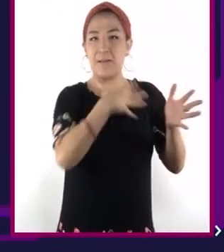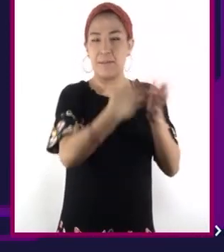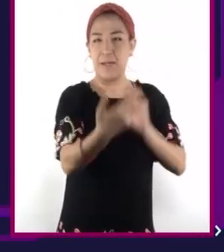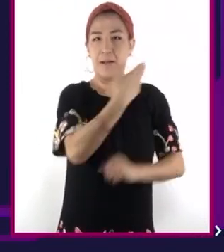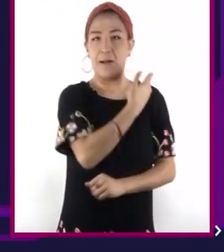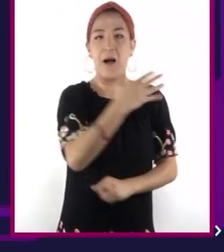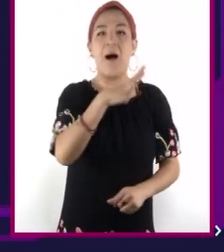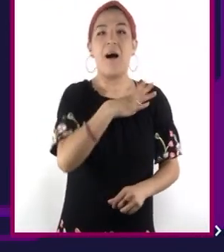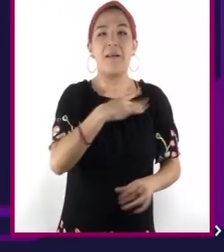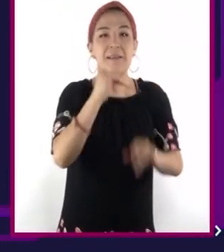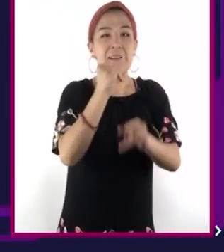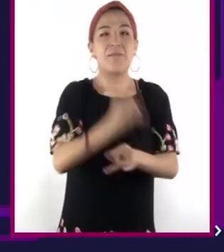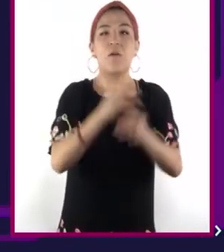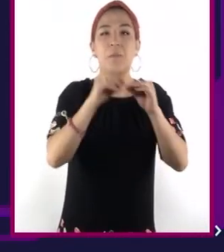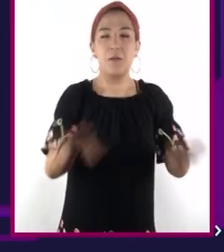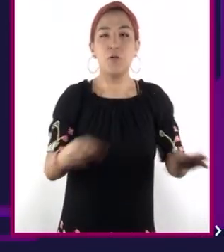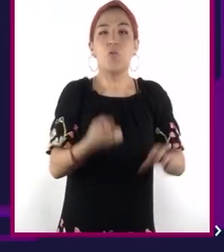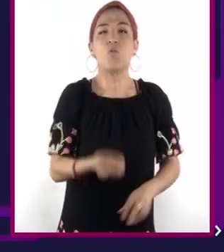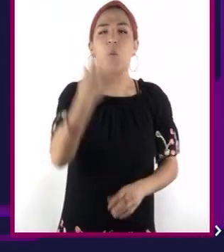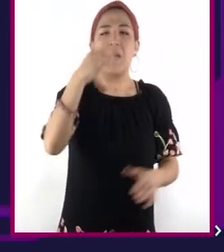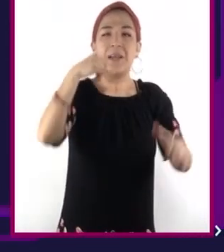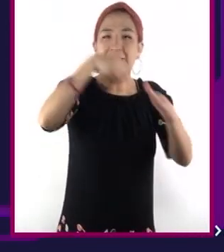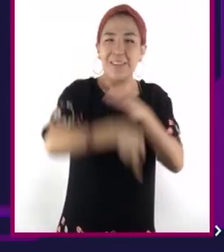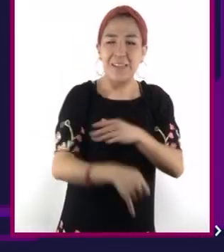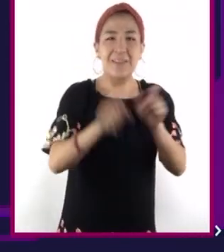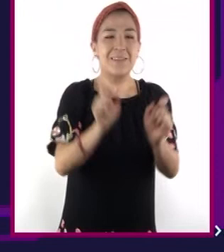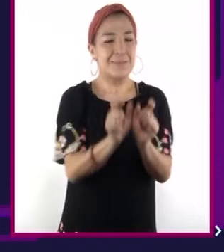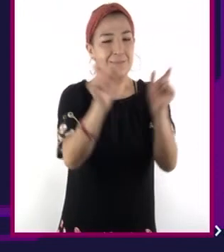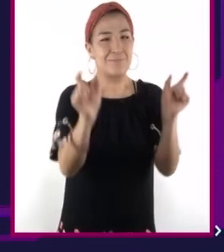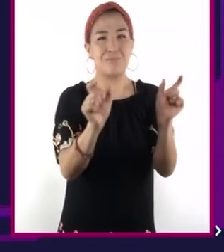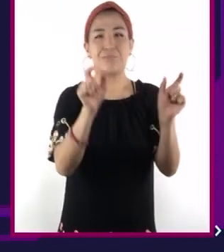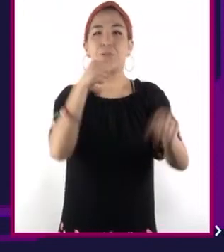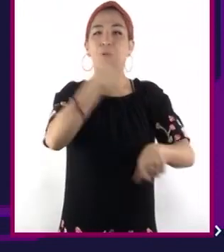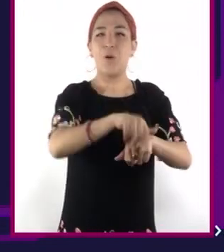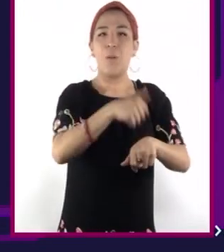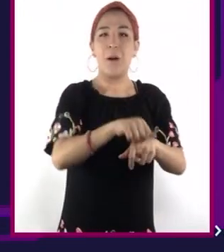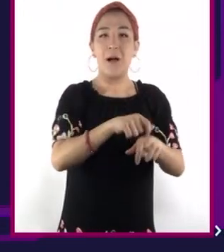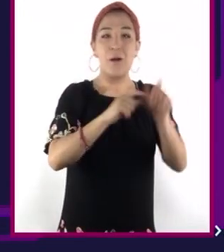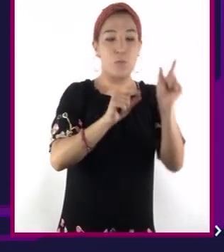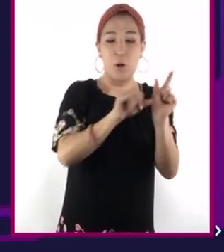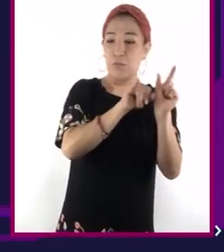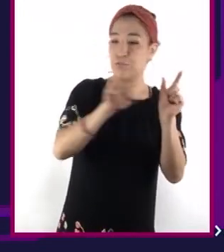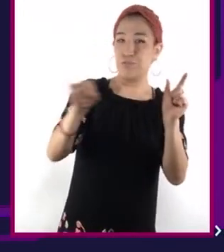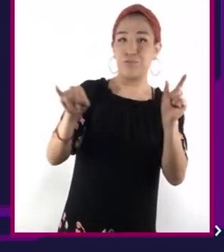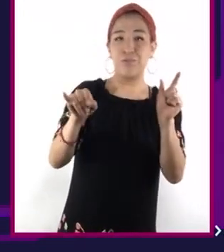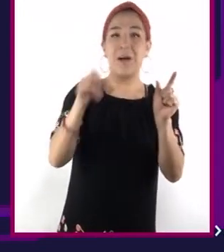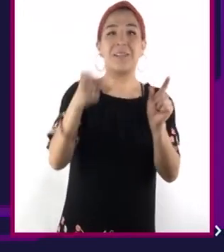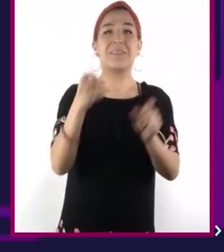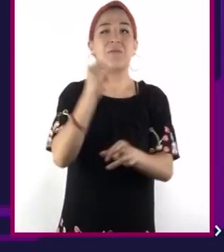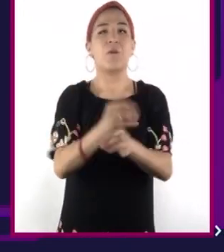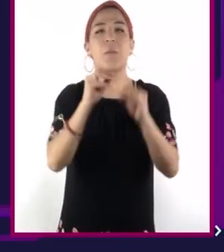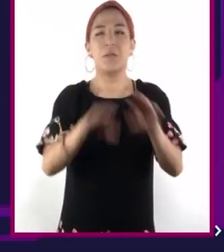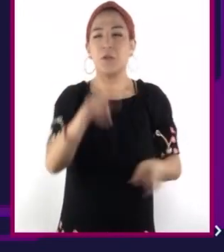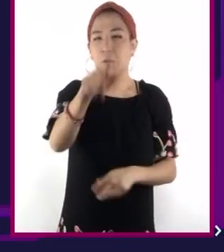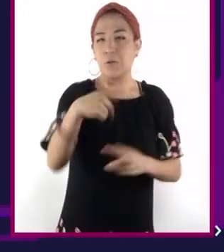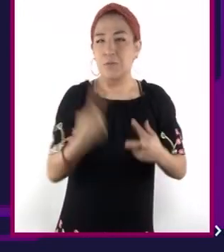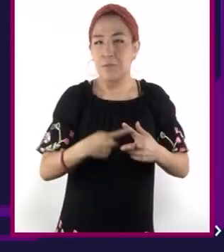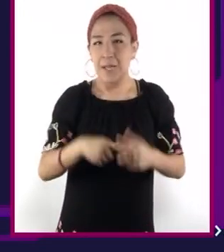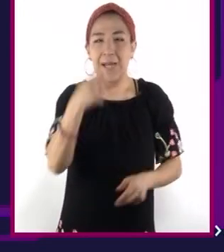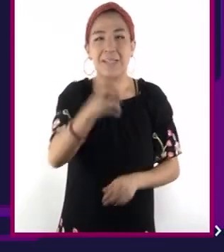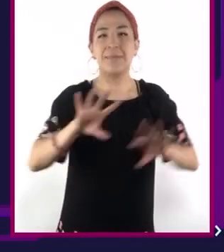las distancias para los datos del grupo 1. Posteriormente, se calcula el promedio de